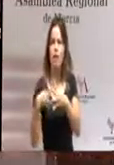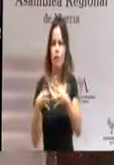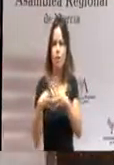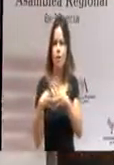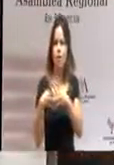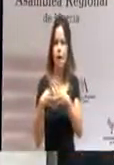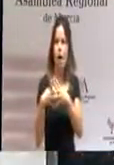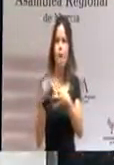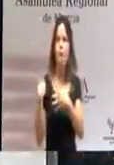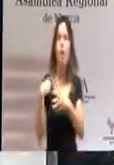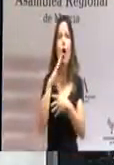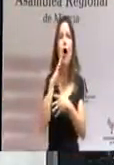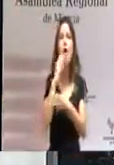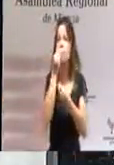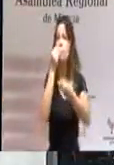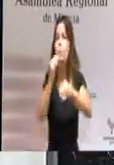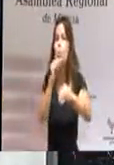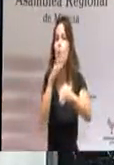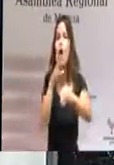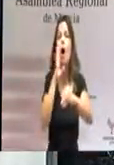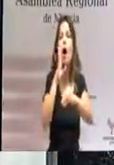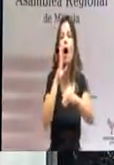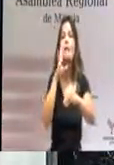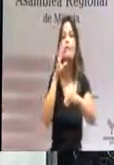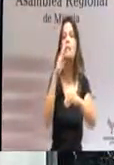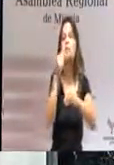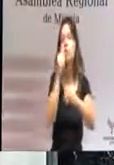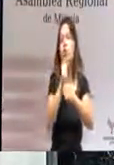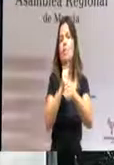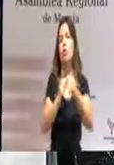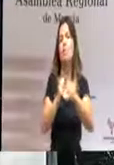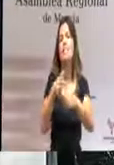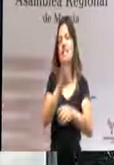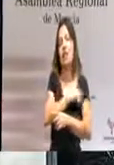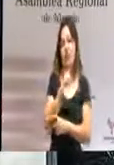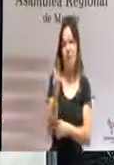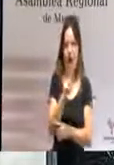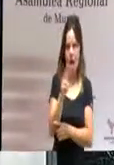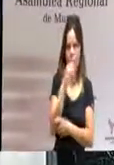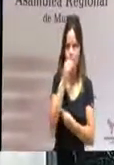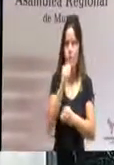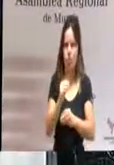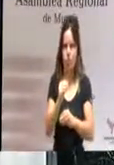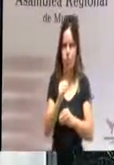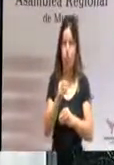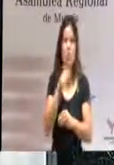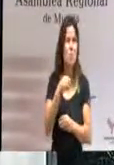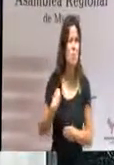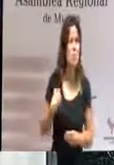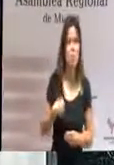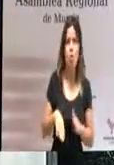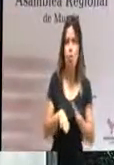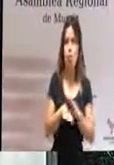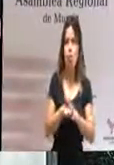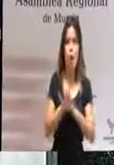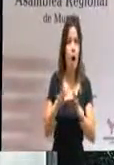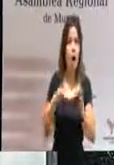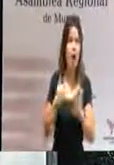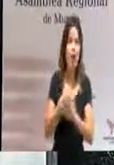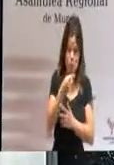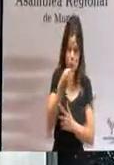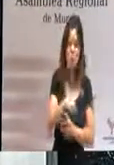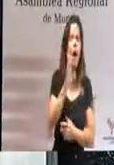clientelar que había heredado de su antecesor, el señor Valcárcel. Haga usted lo mismo, hasta usted